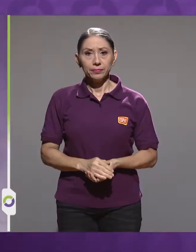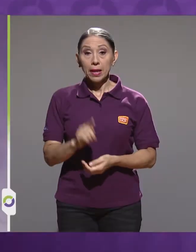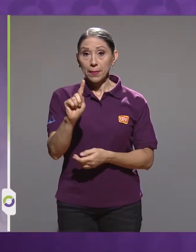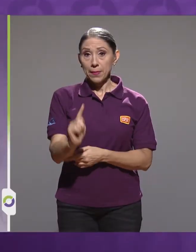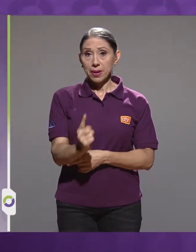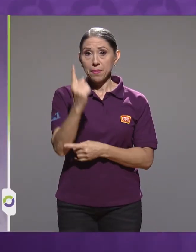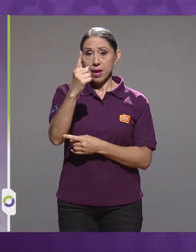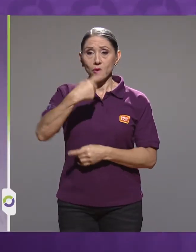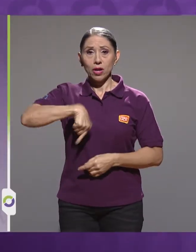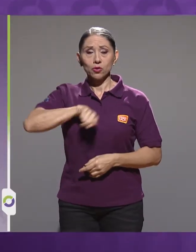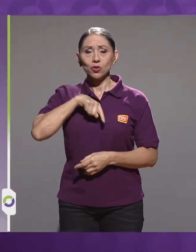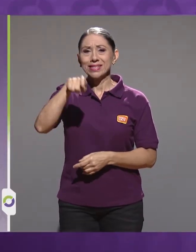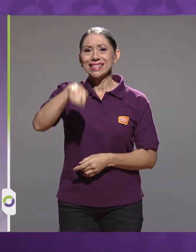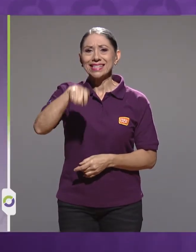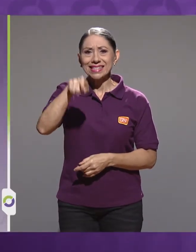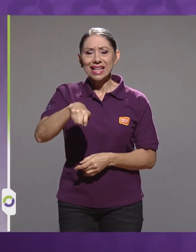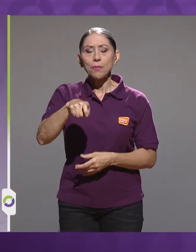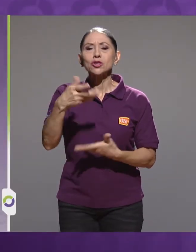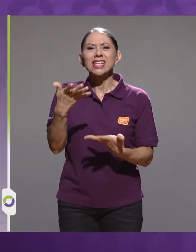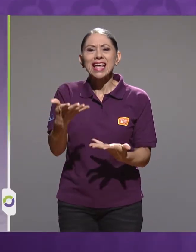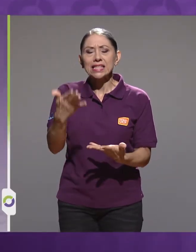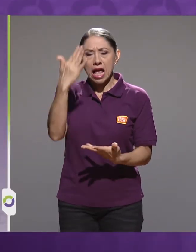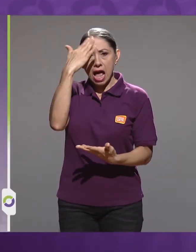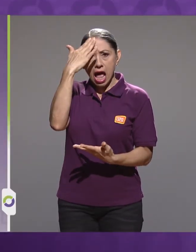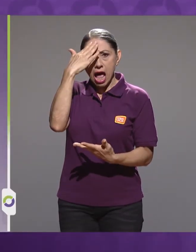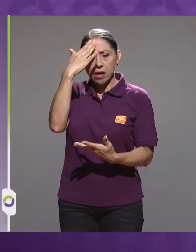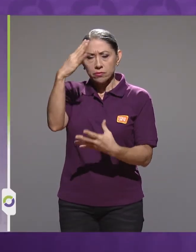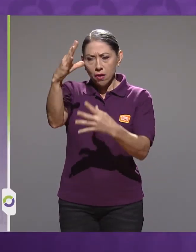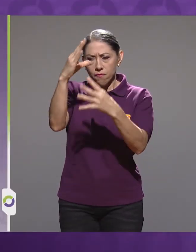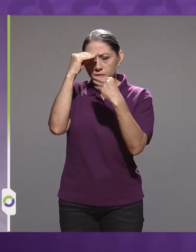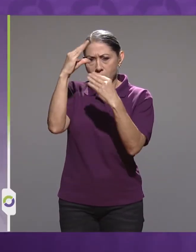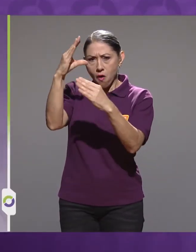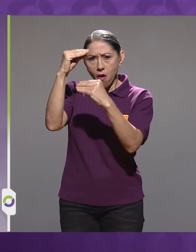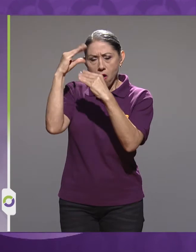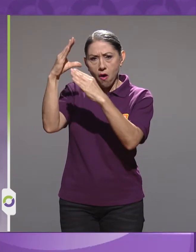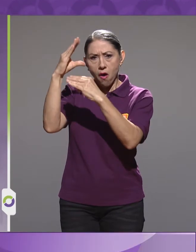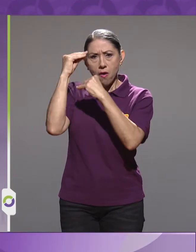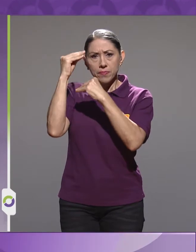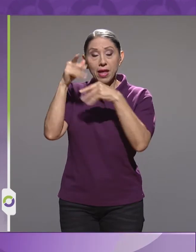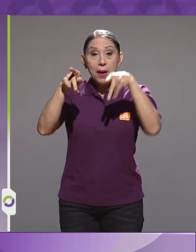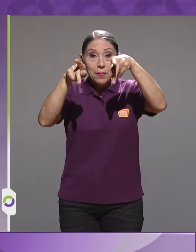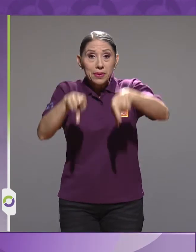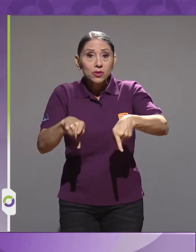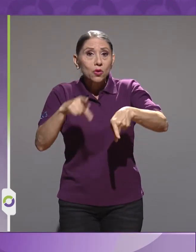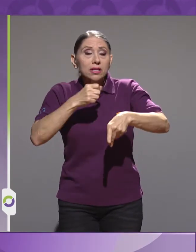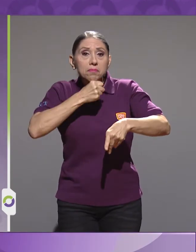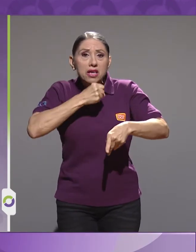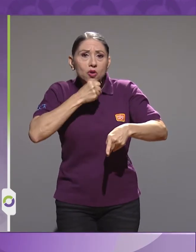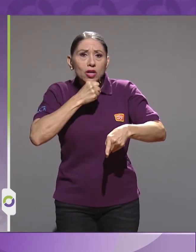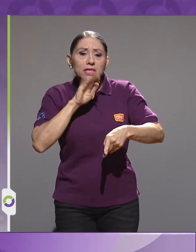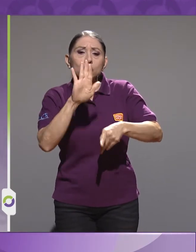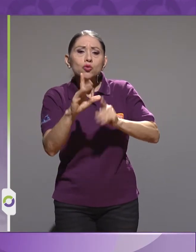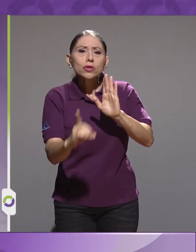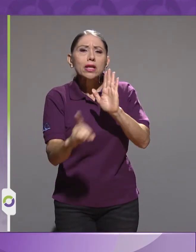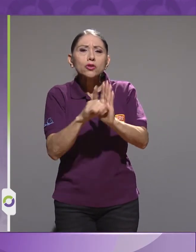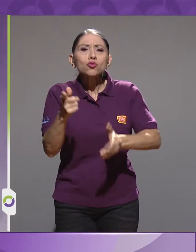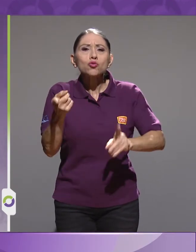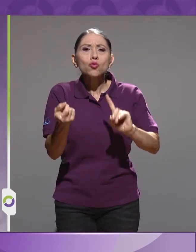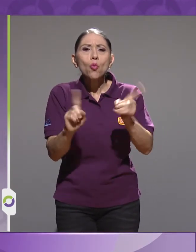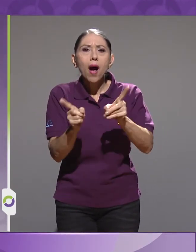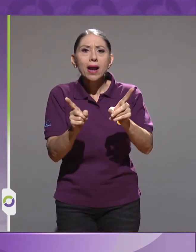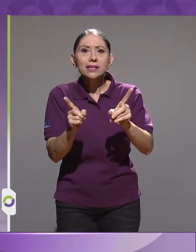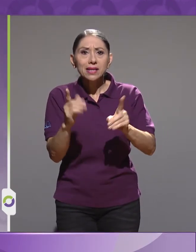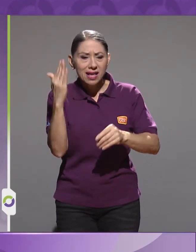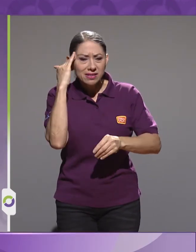Lo primero que requerimos es informarnos. ¿Cuáles son los derechos que tienen las personas mayores y dónde podemos accesar a